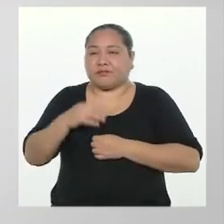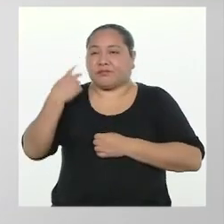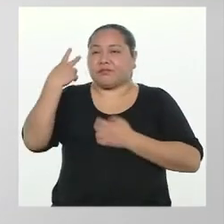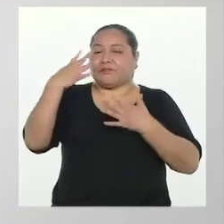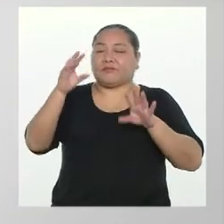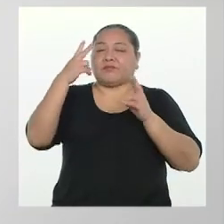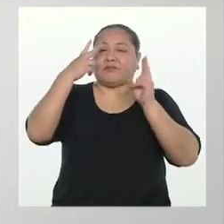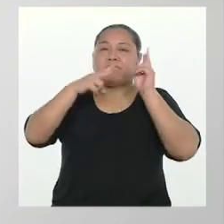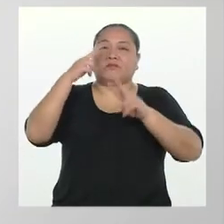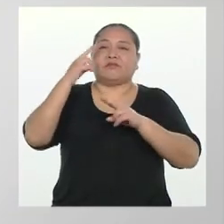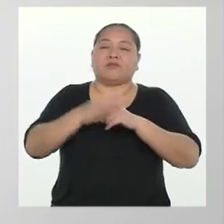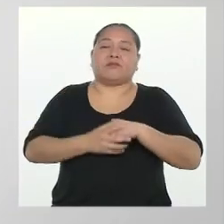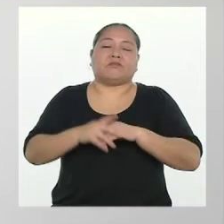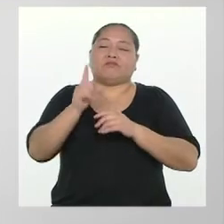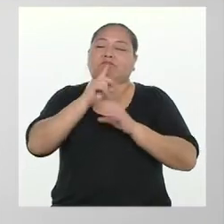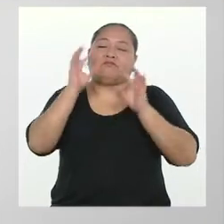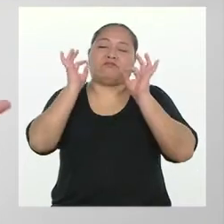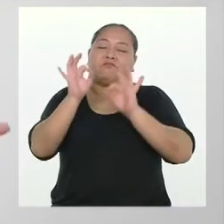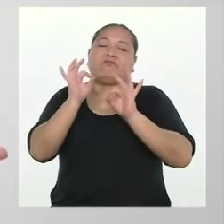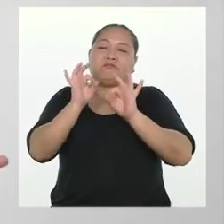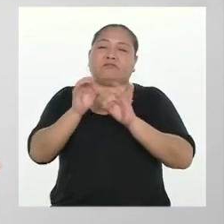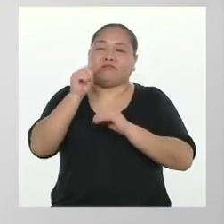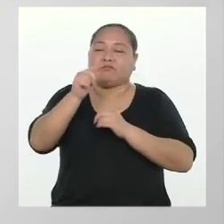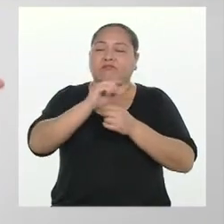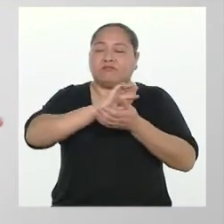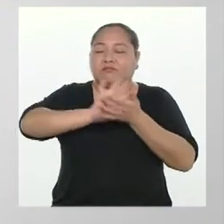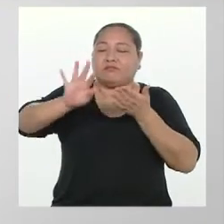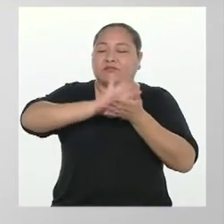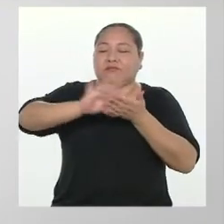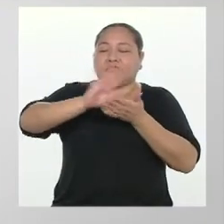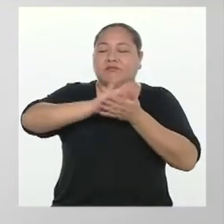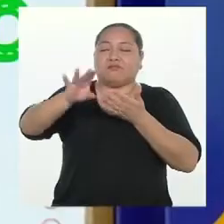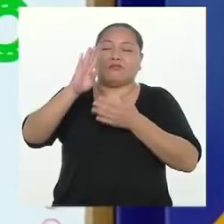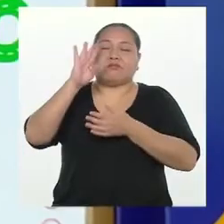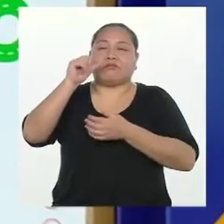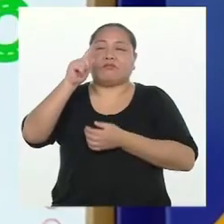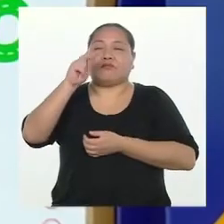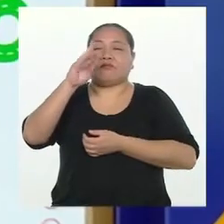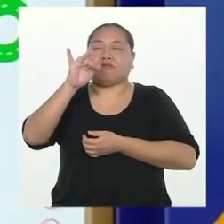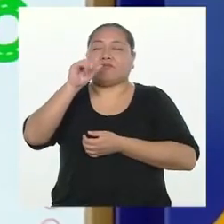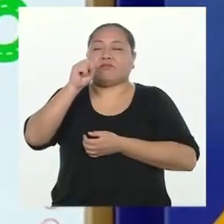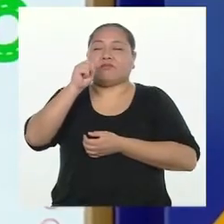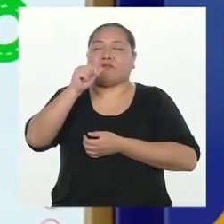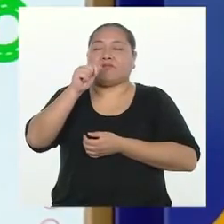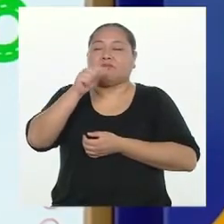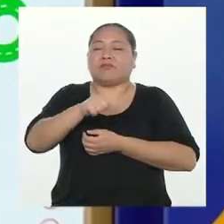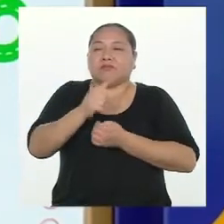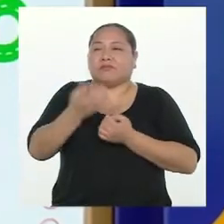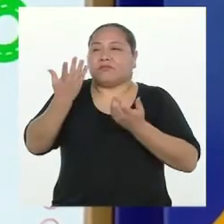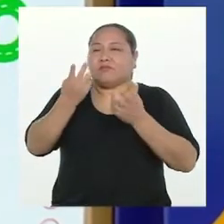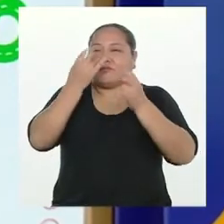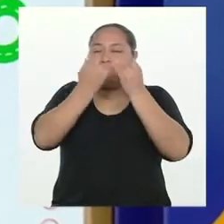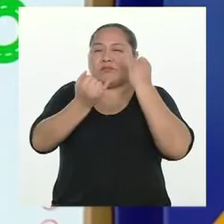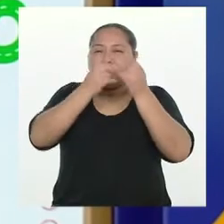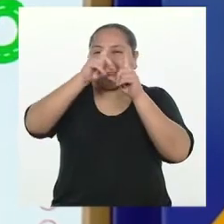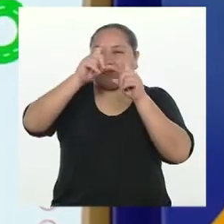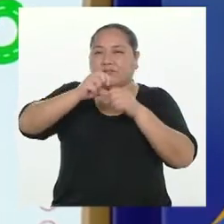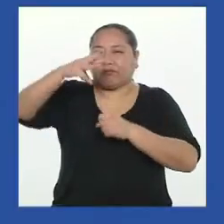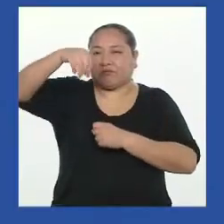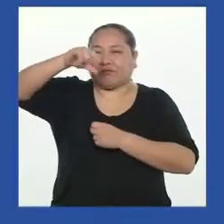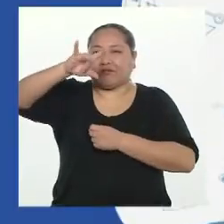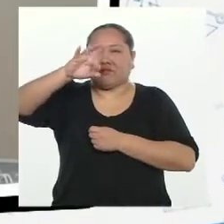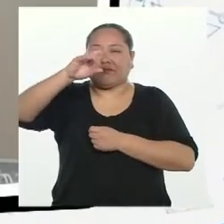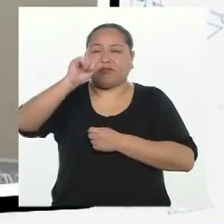hemos invalidado su efectividad en la eliminación de las bacterias. Nuestra última pregunta es de Mauro, de la ciudad de